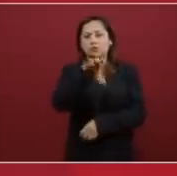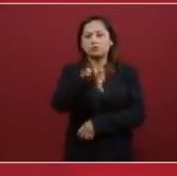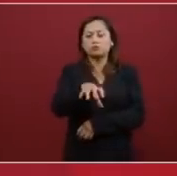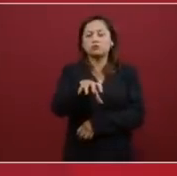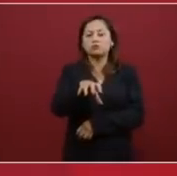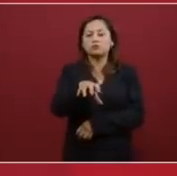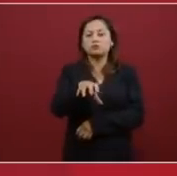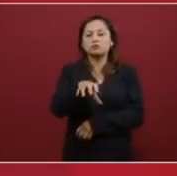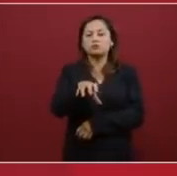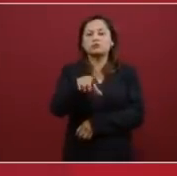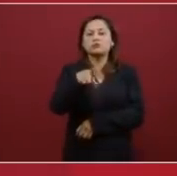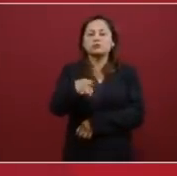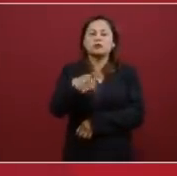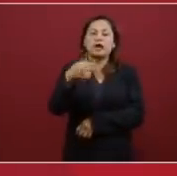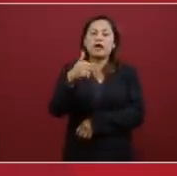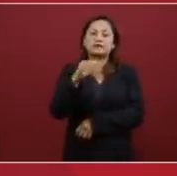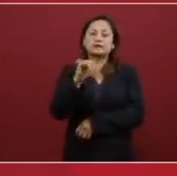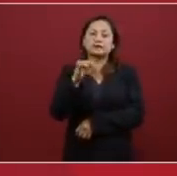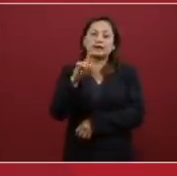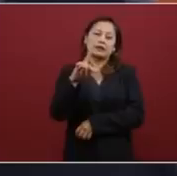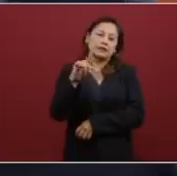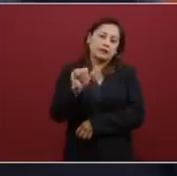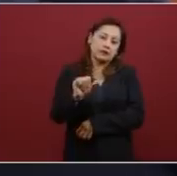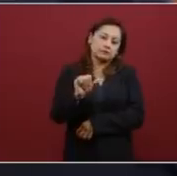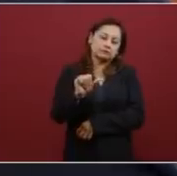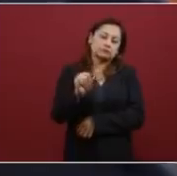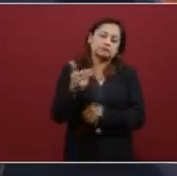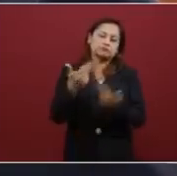de hacienda